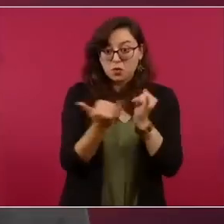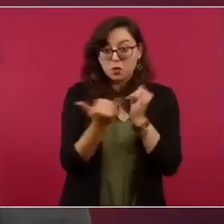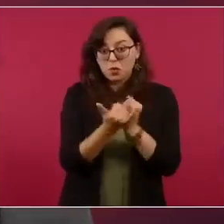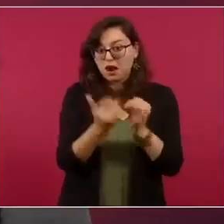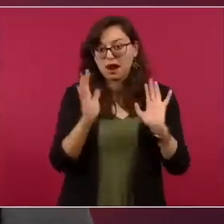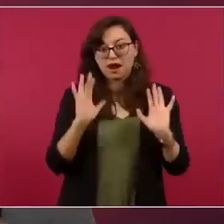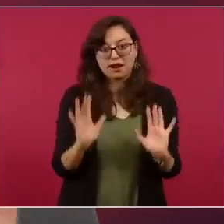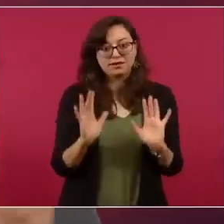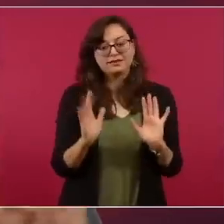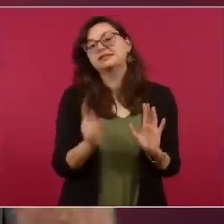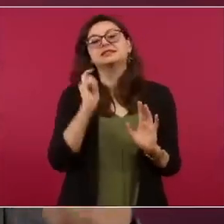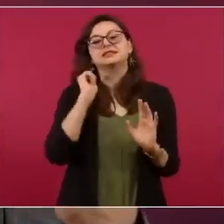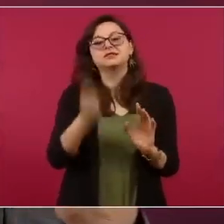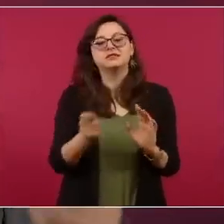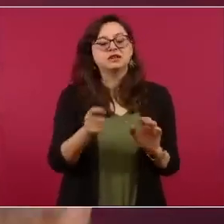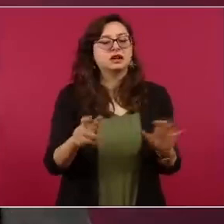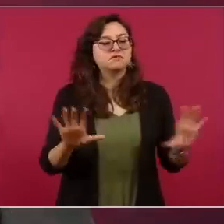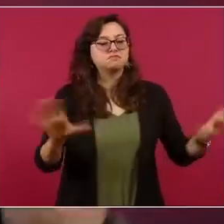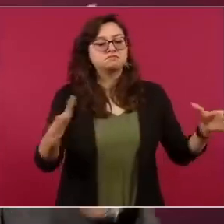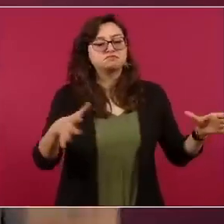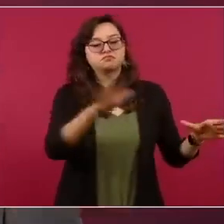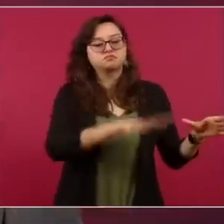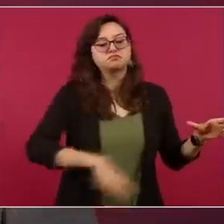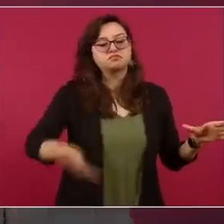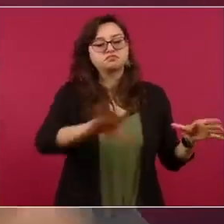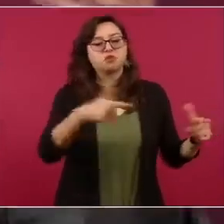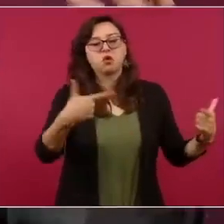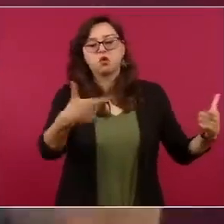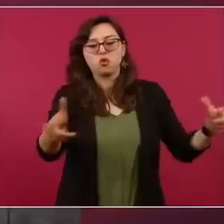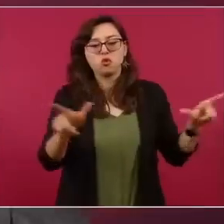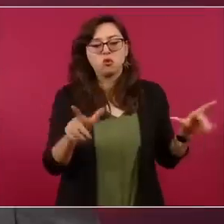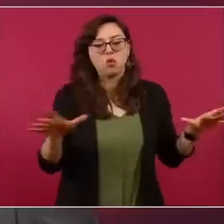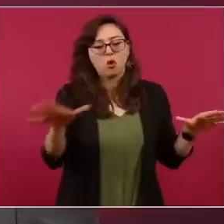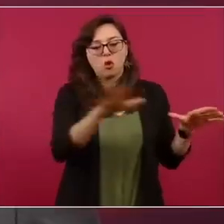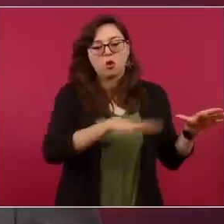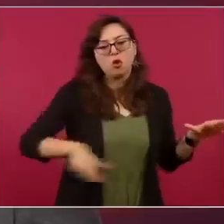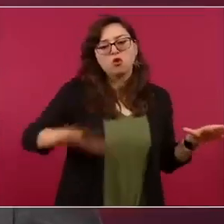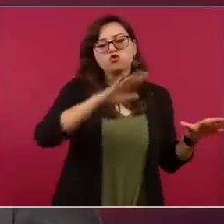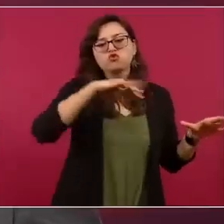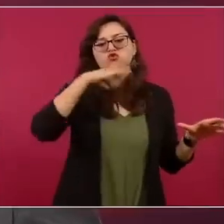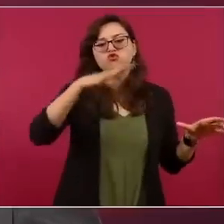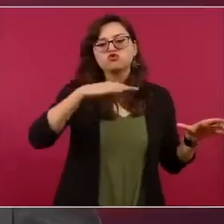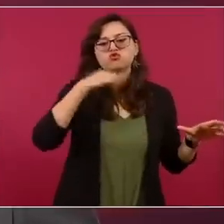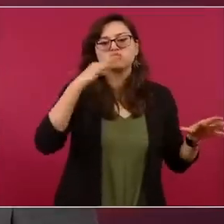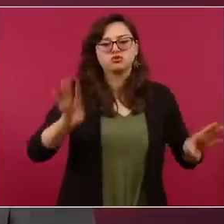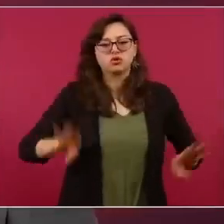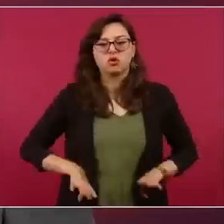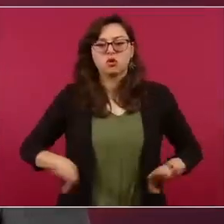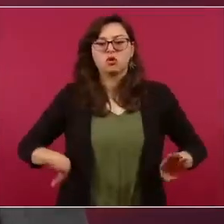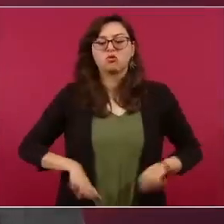el régimen corrupto y conservador no se toca.